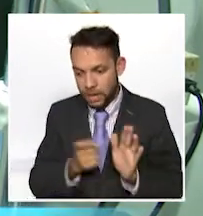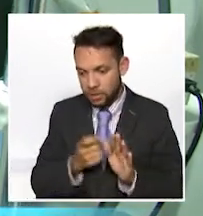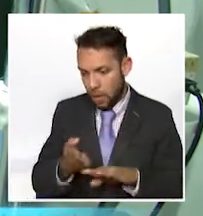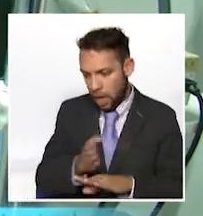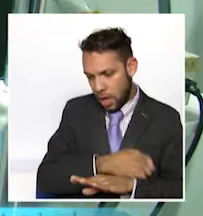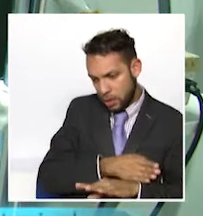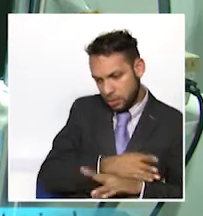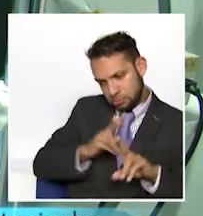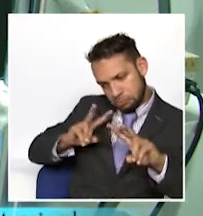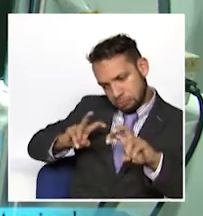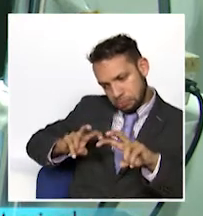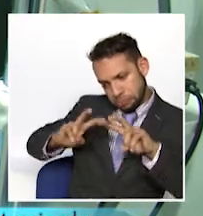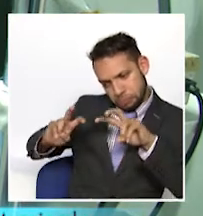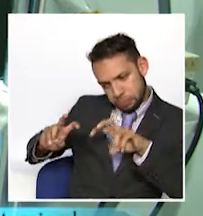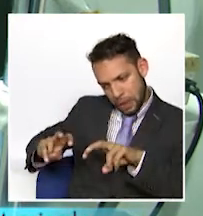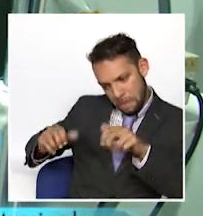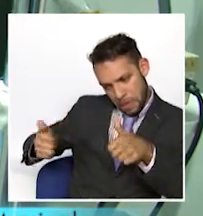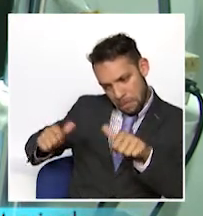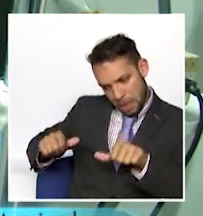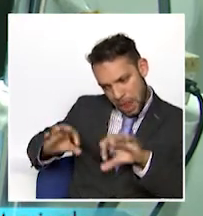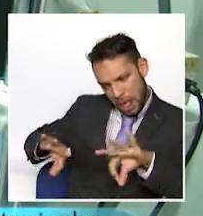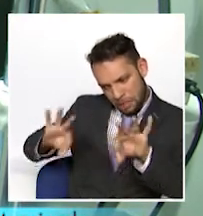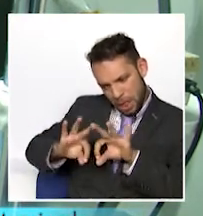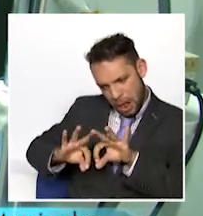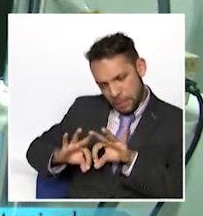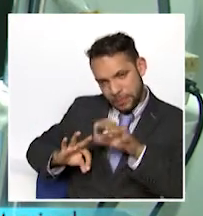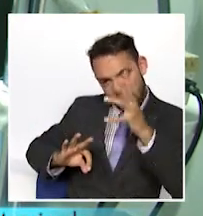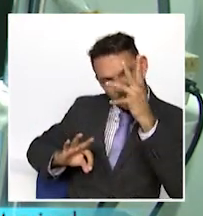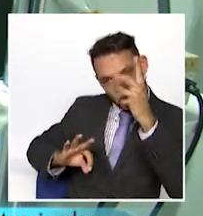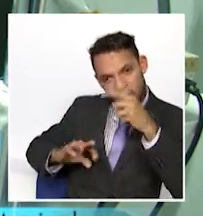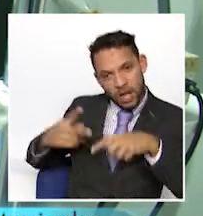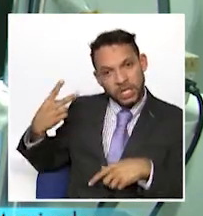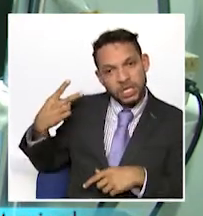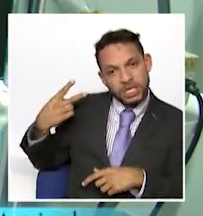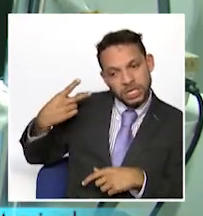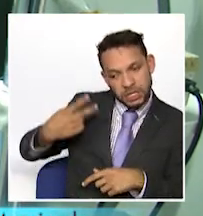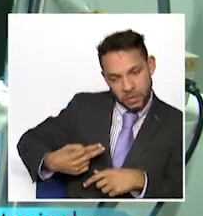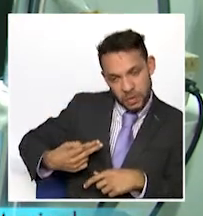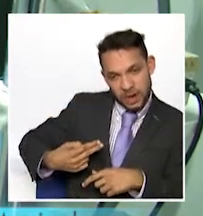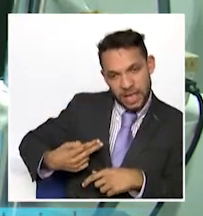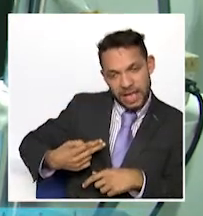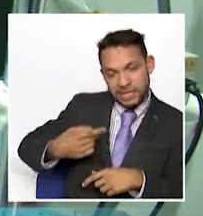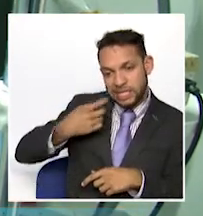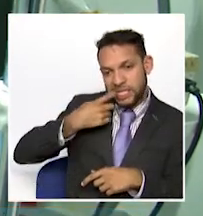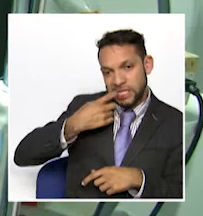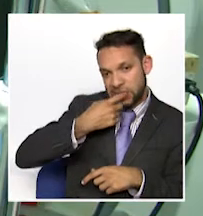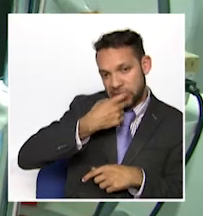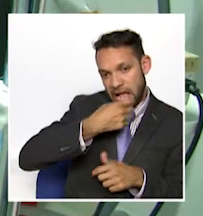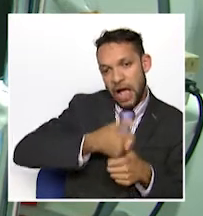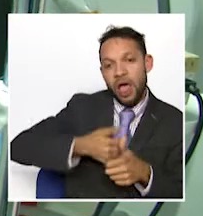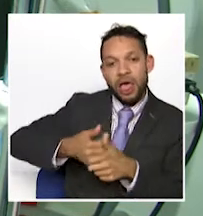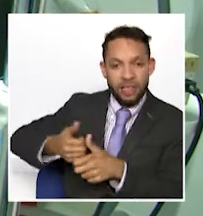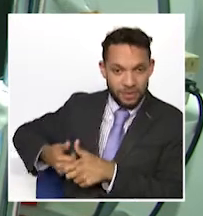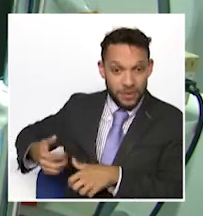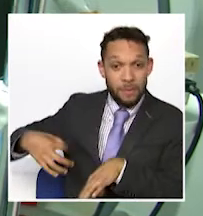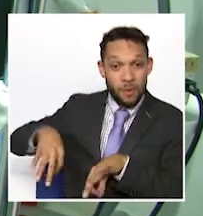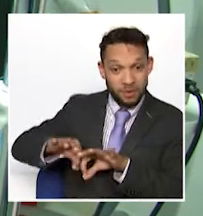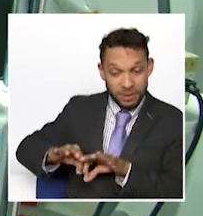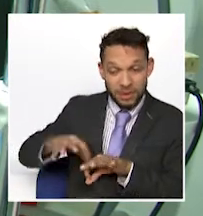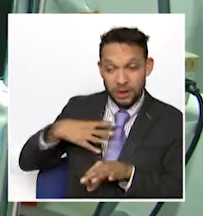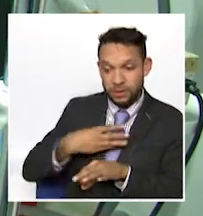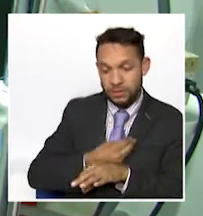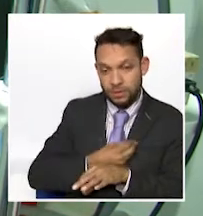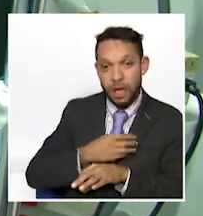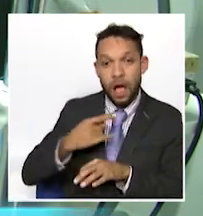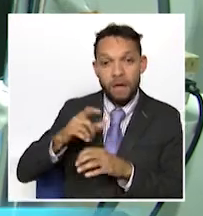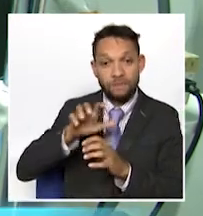anteriores, si están bien hechos, hacemos una evaluación de la historia de esos tratamientos. Aparentemente vemos un